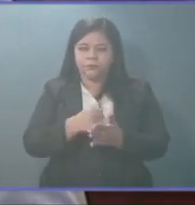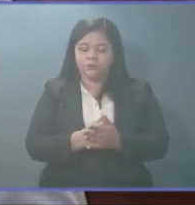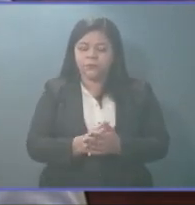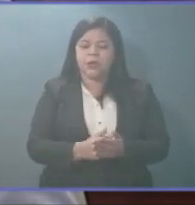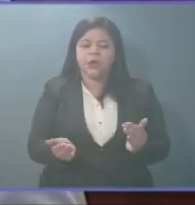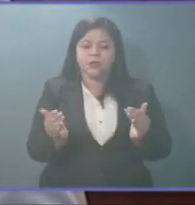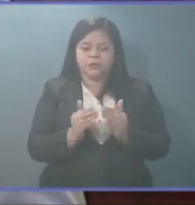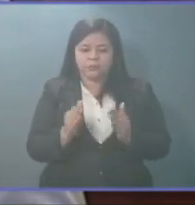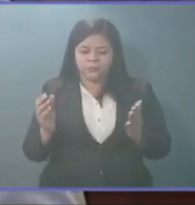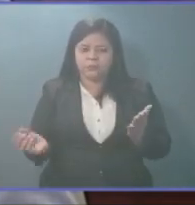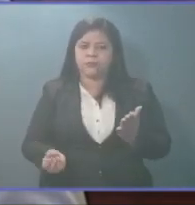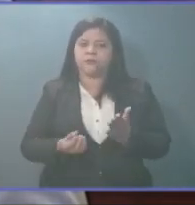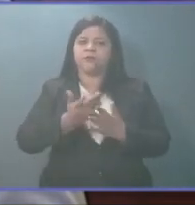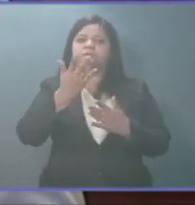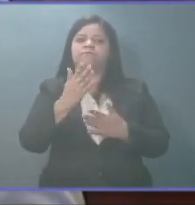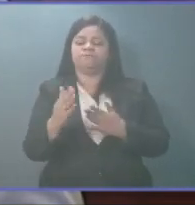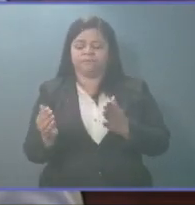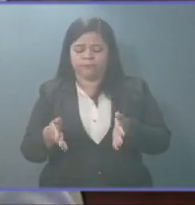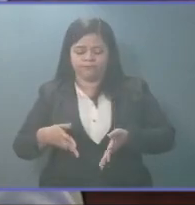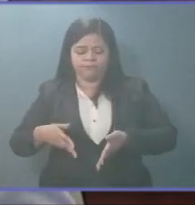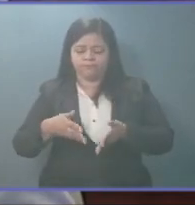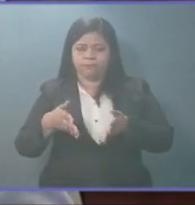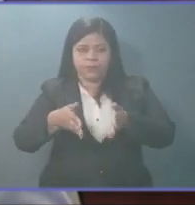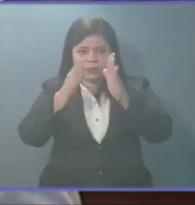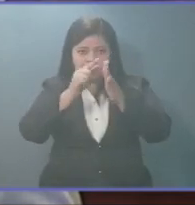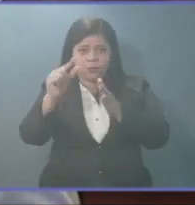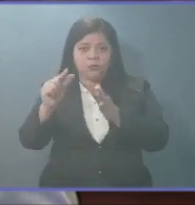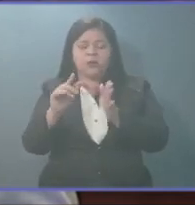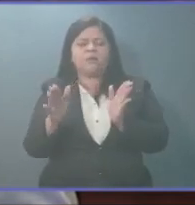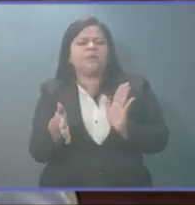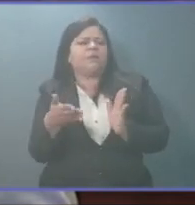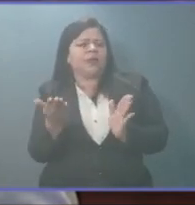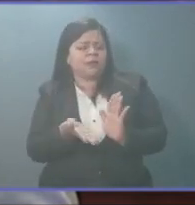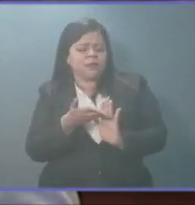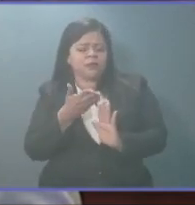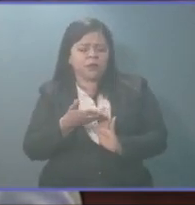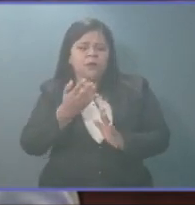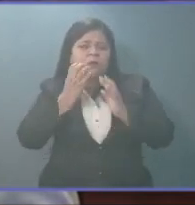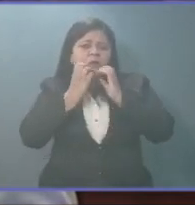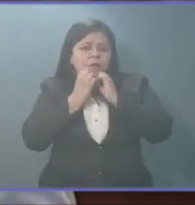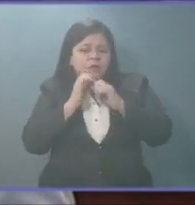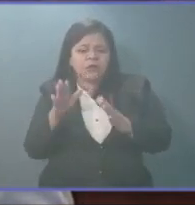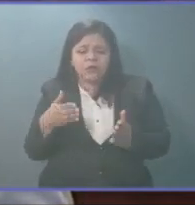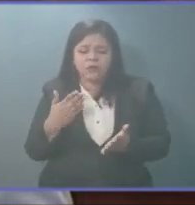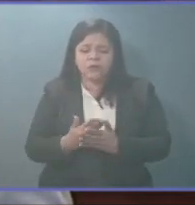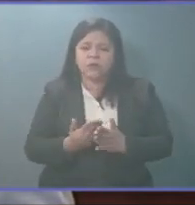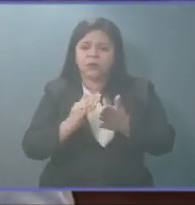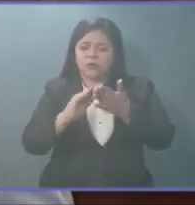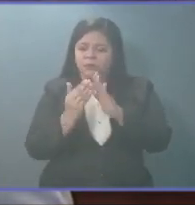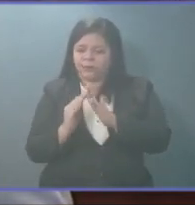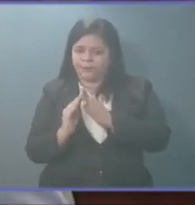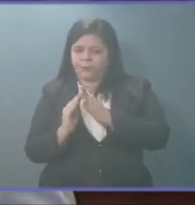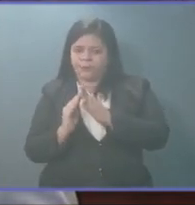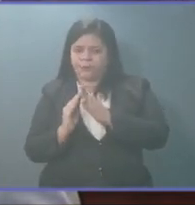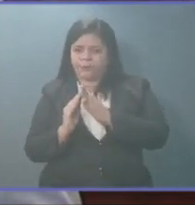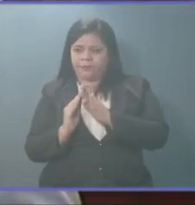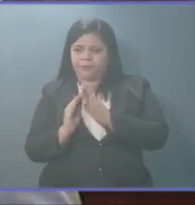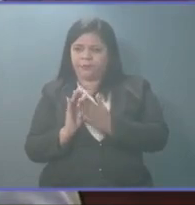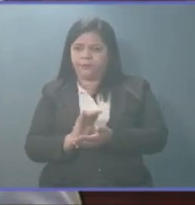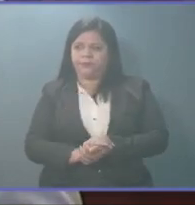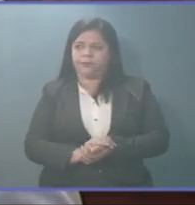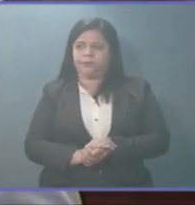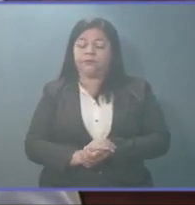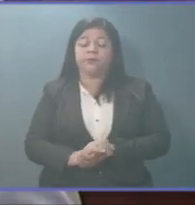y la innovación y modernización de esta cartera de Estado para el desarrollo y el cuidado de todas las comunidades.